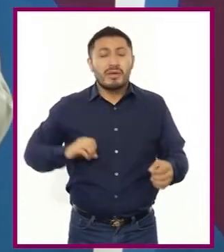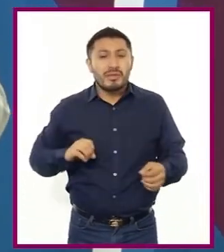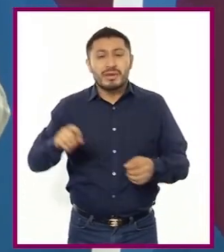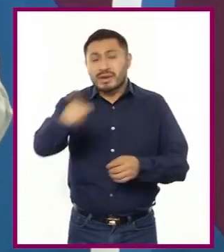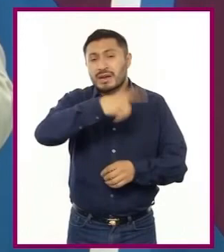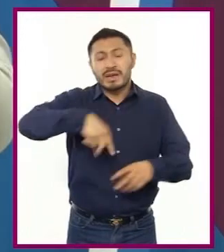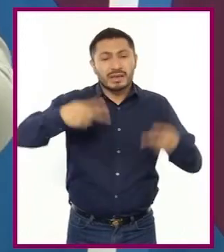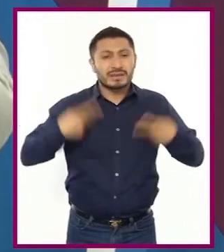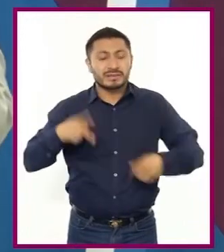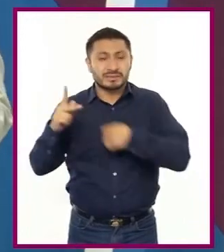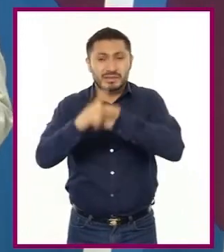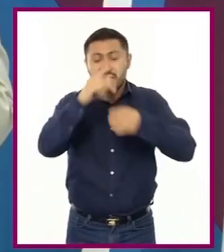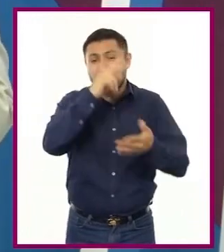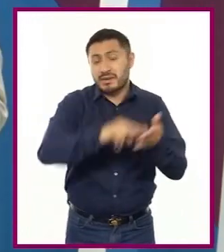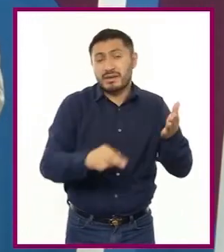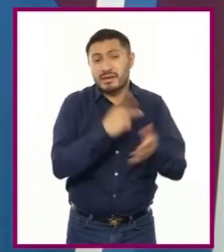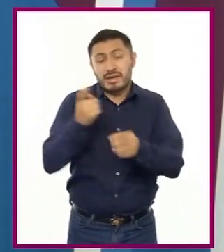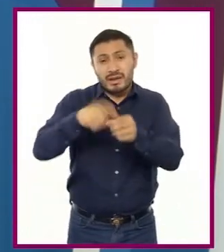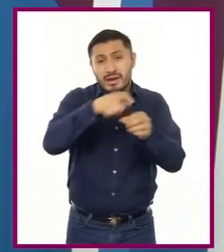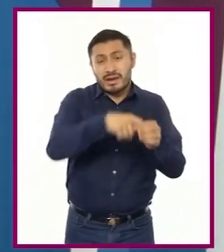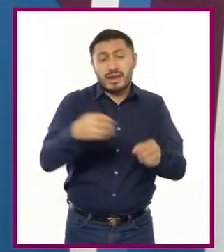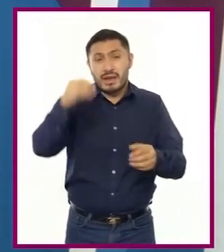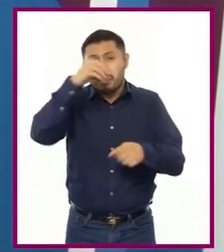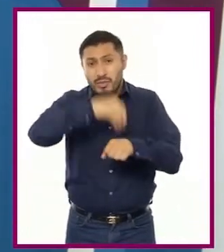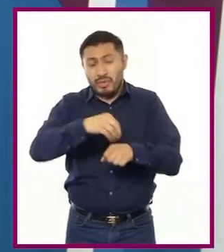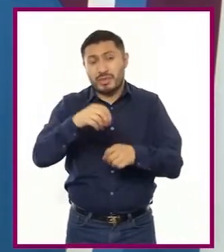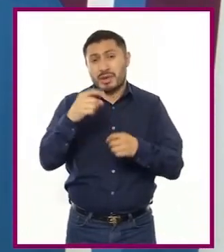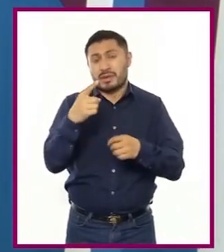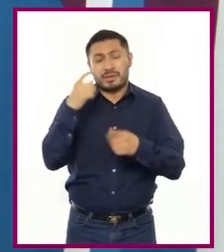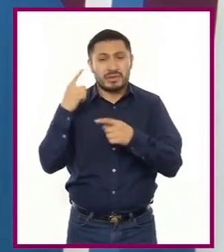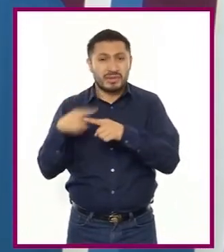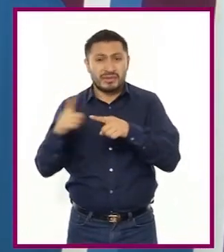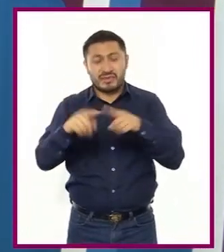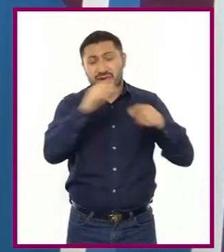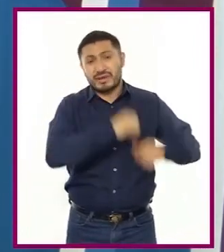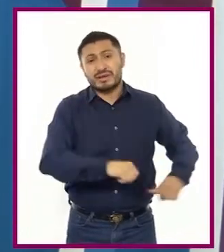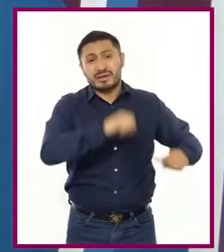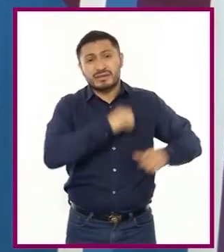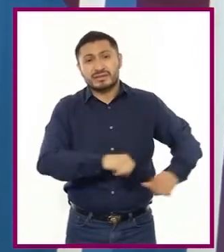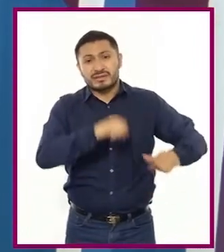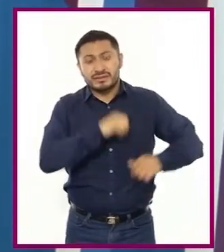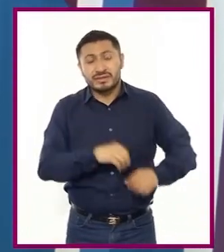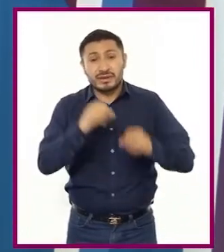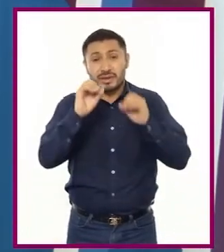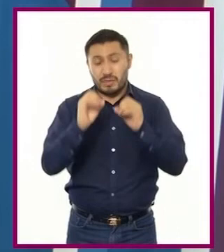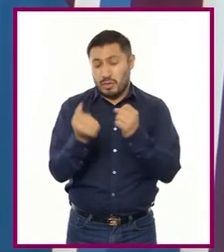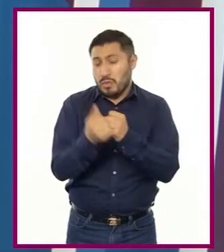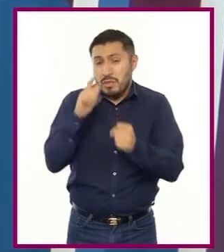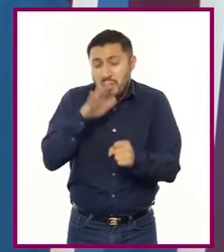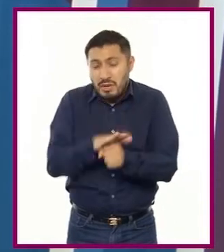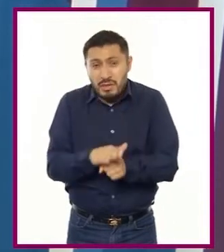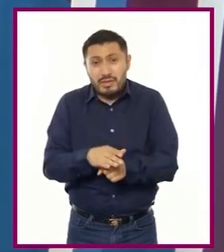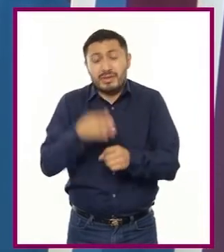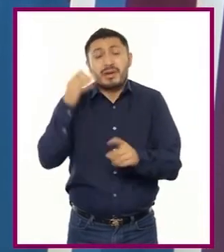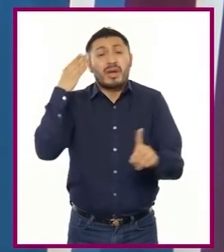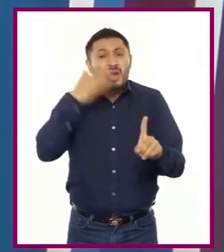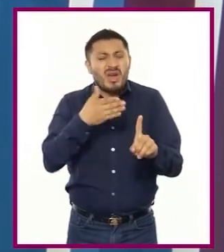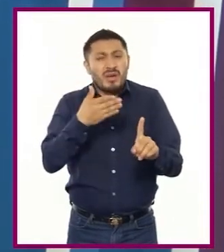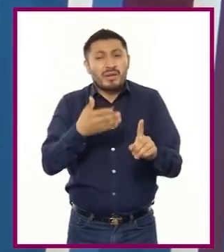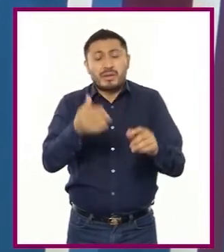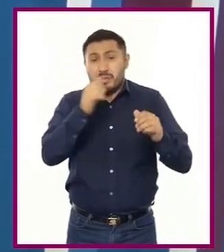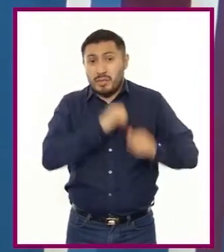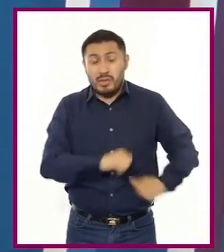los firmantes a establecer una o varias autoridades judiciales o administrativas con el carácter